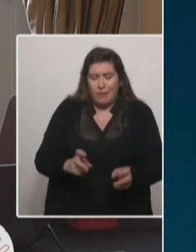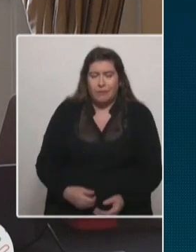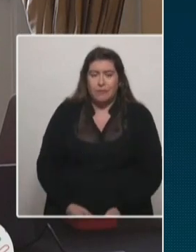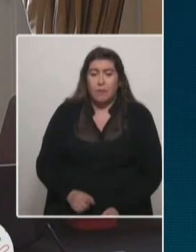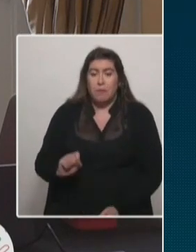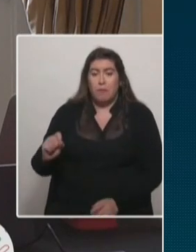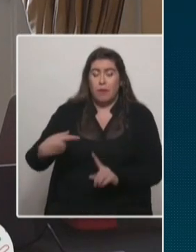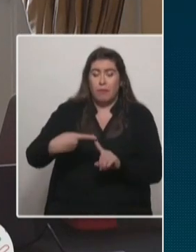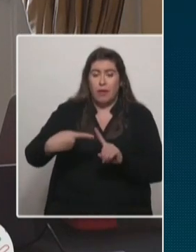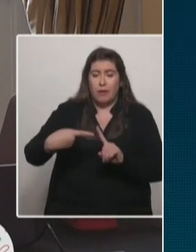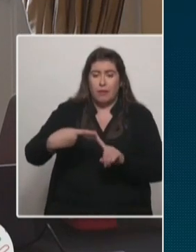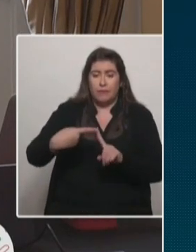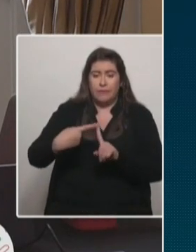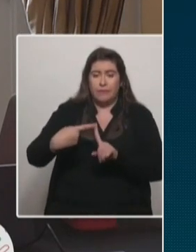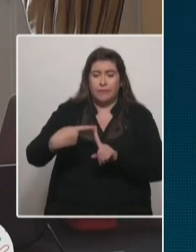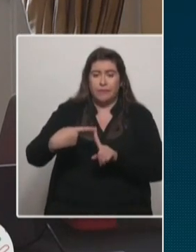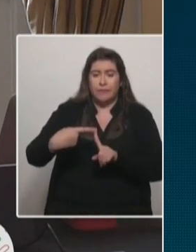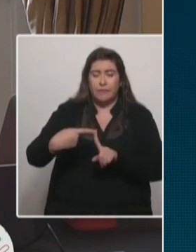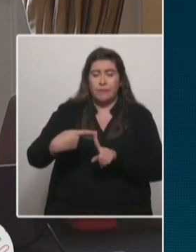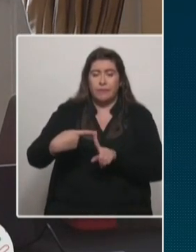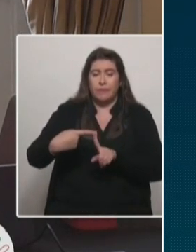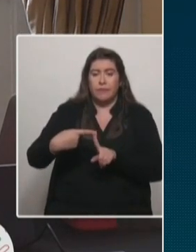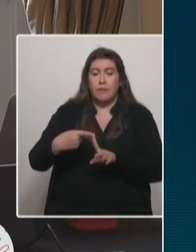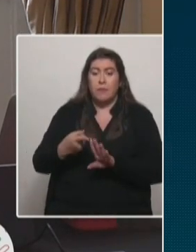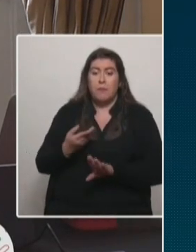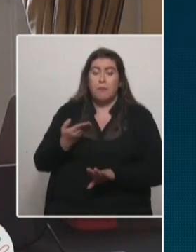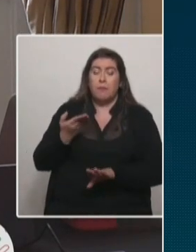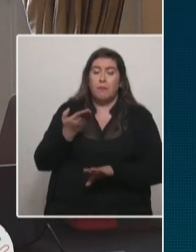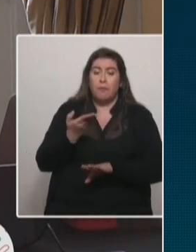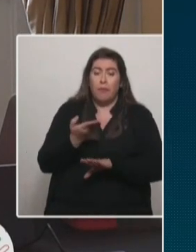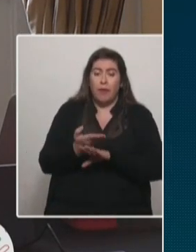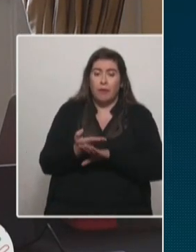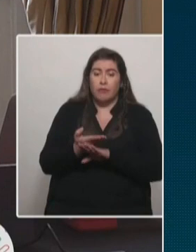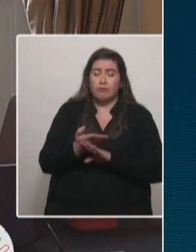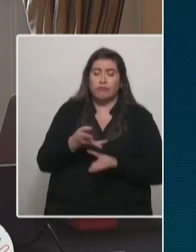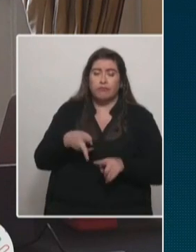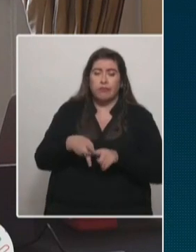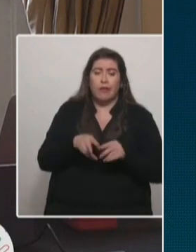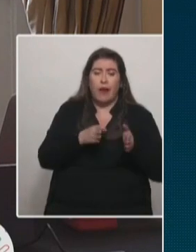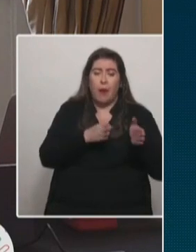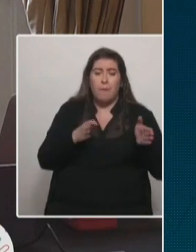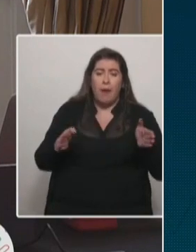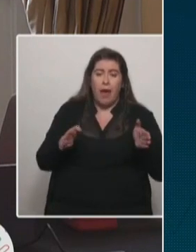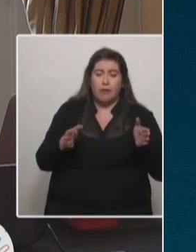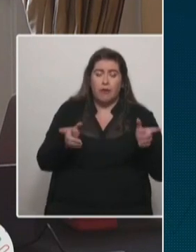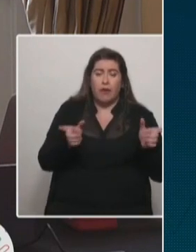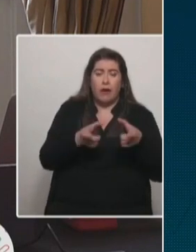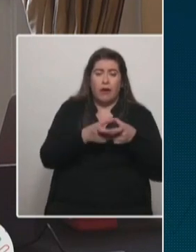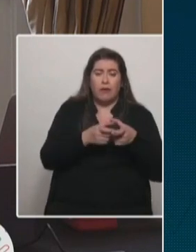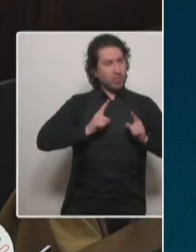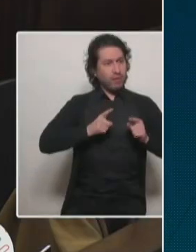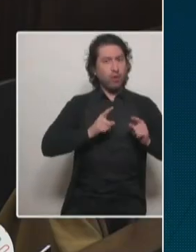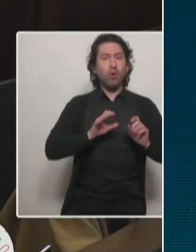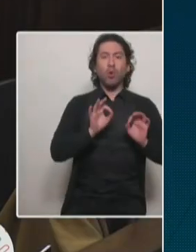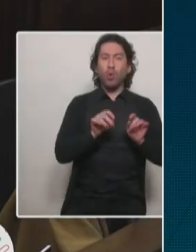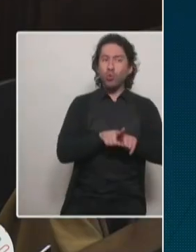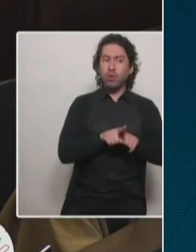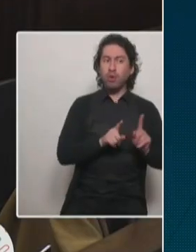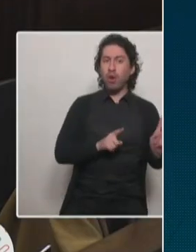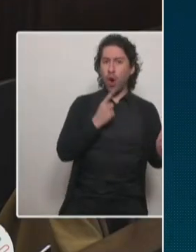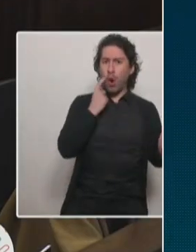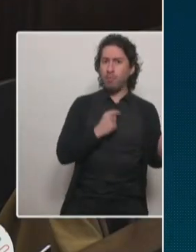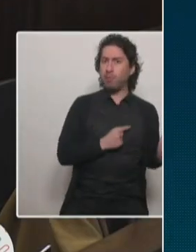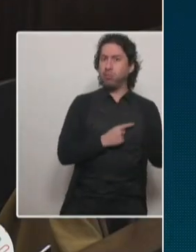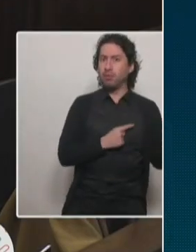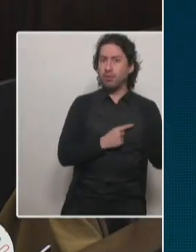adentro pero eso es chile con toda esa diversidad y toda esa política antigua es chile claro